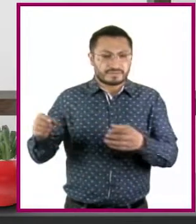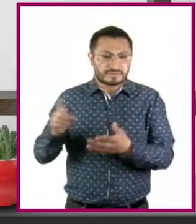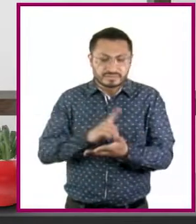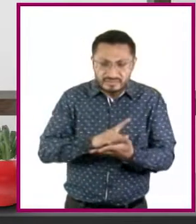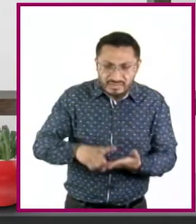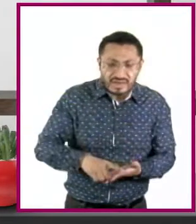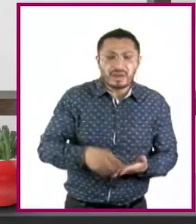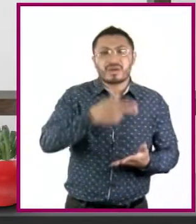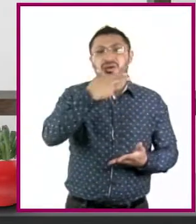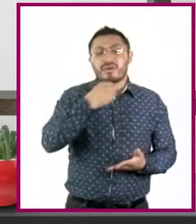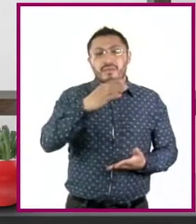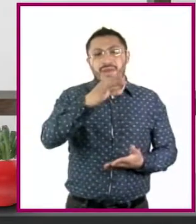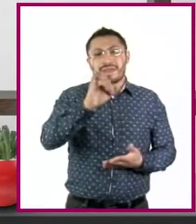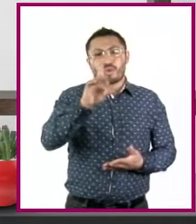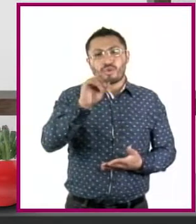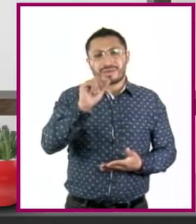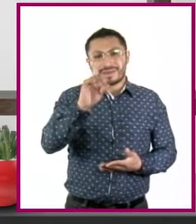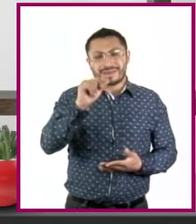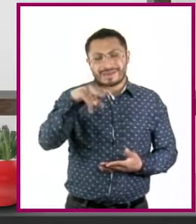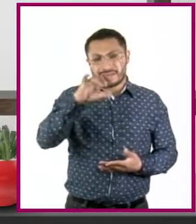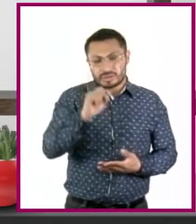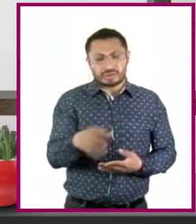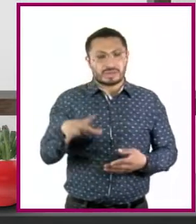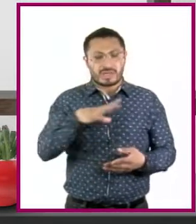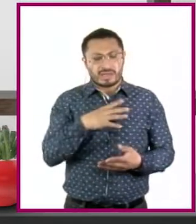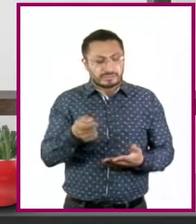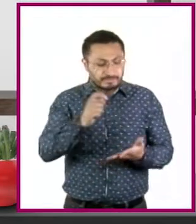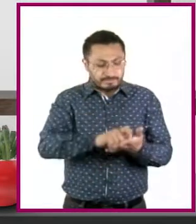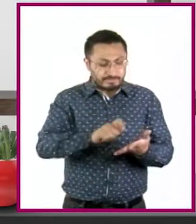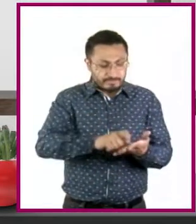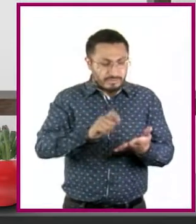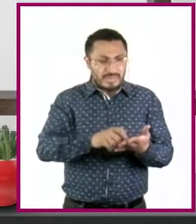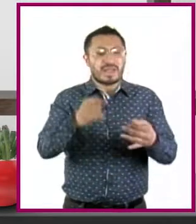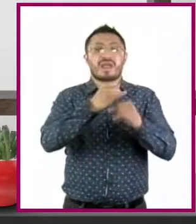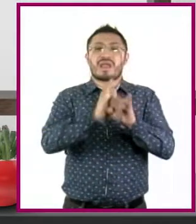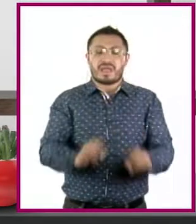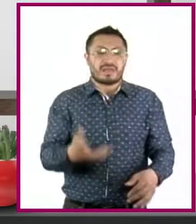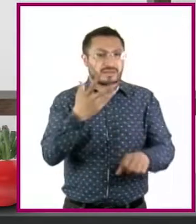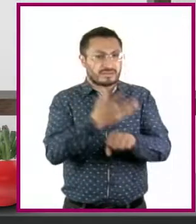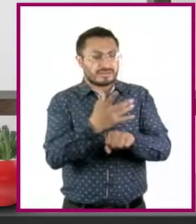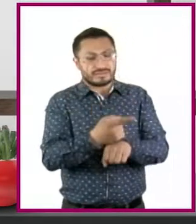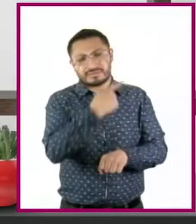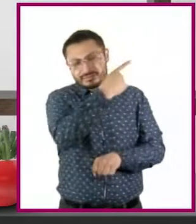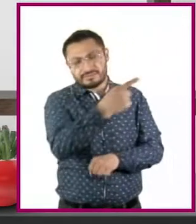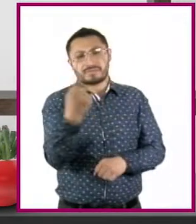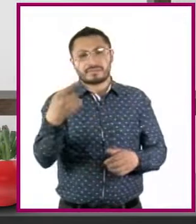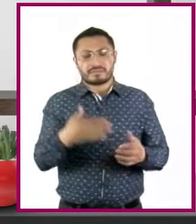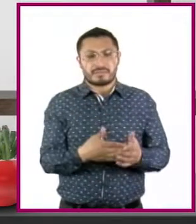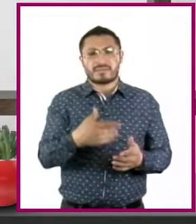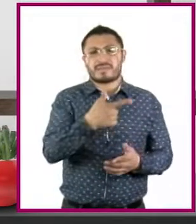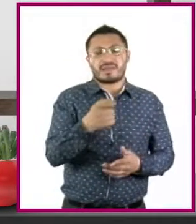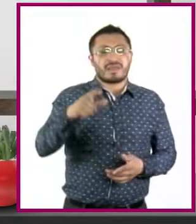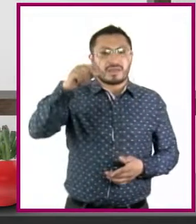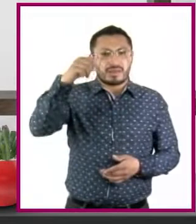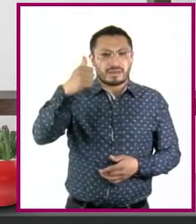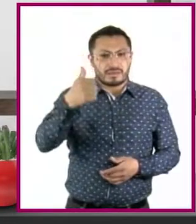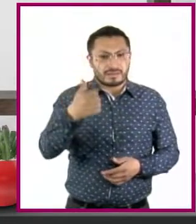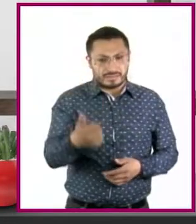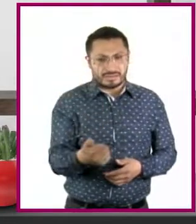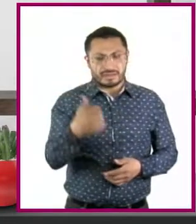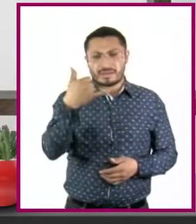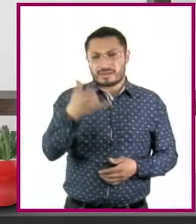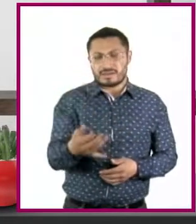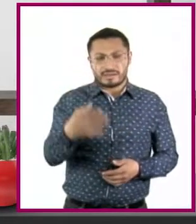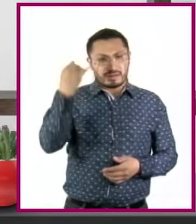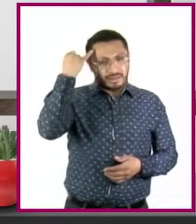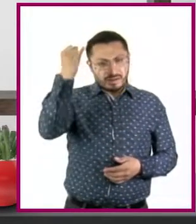los Ciudadanos, la que fue creada inspirada en la Declaración de Independencia estadounidense de 1776 y en el espíritu